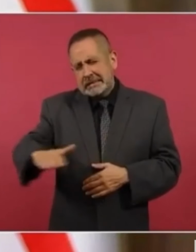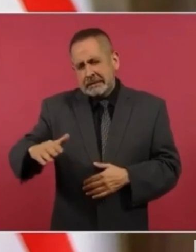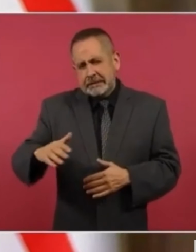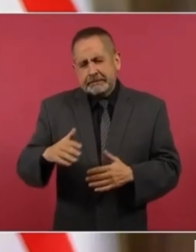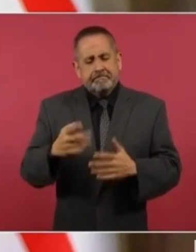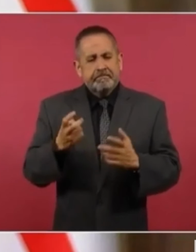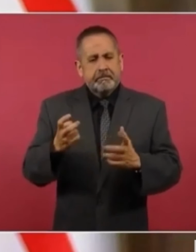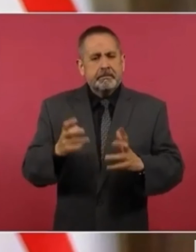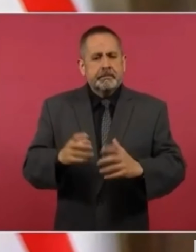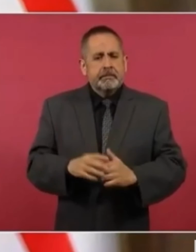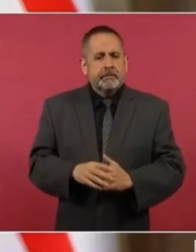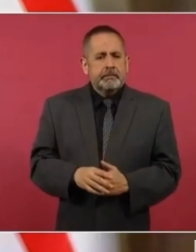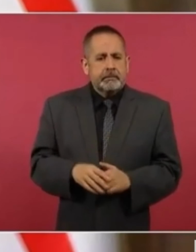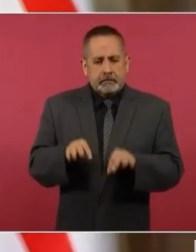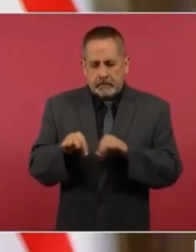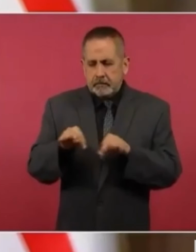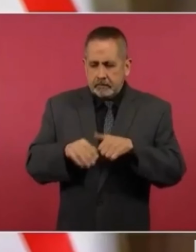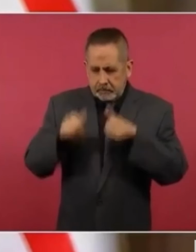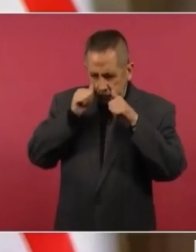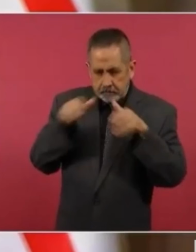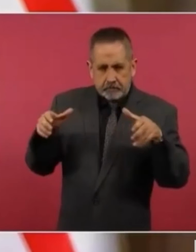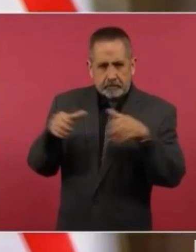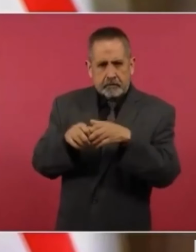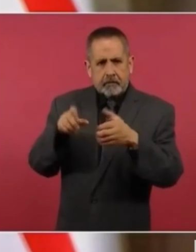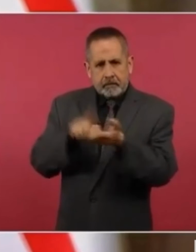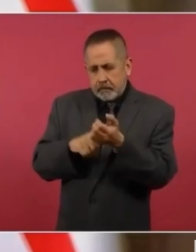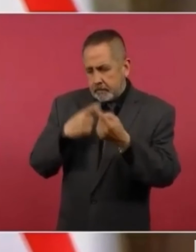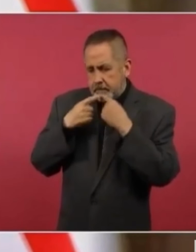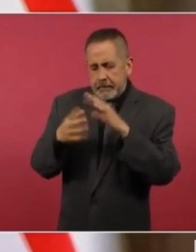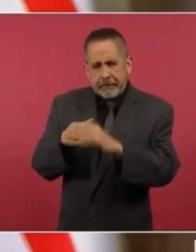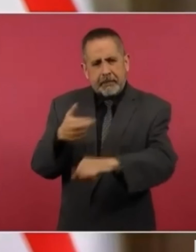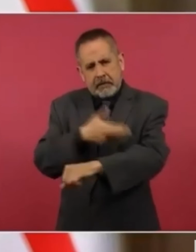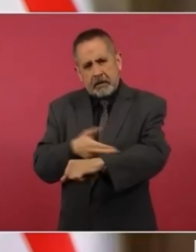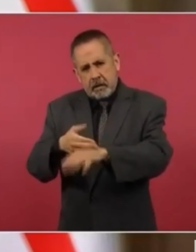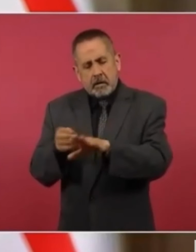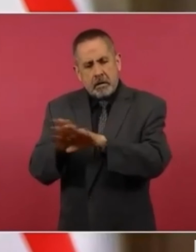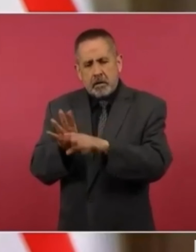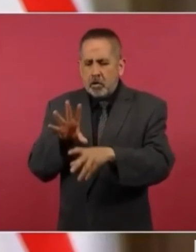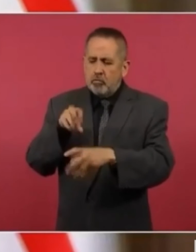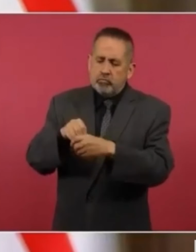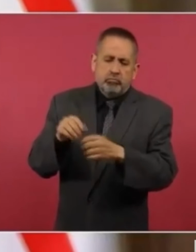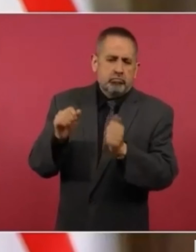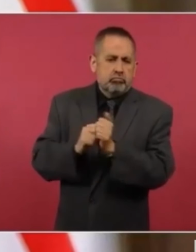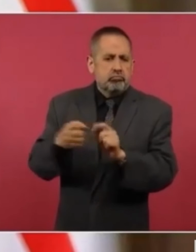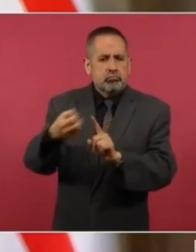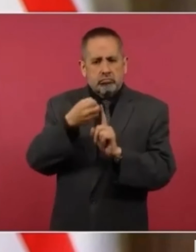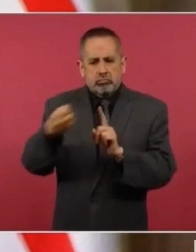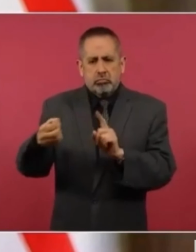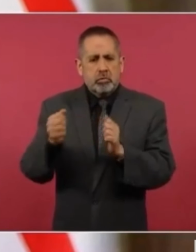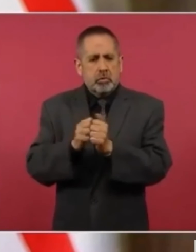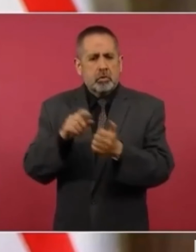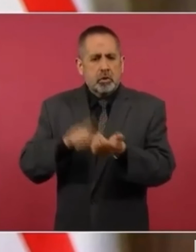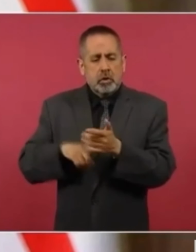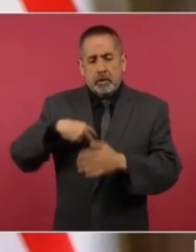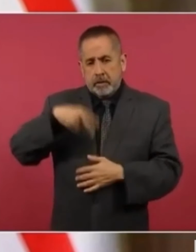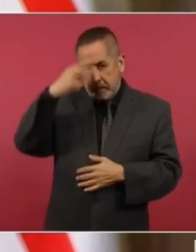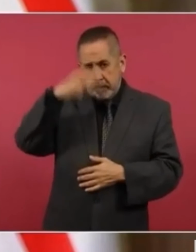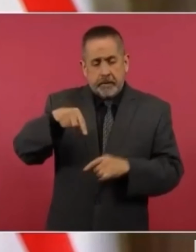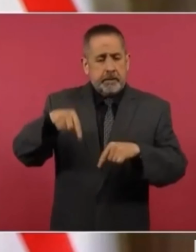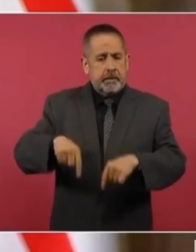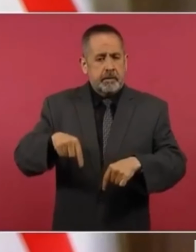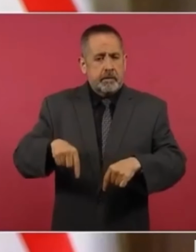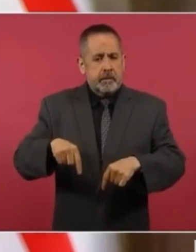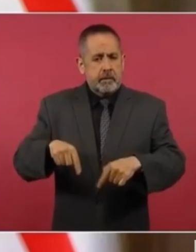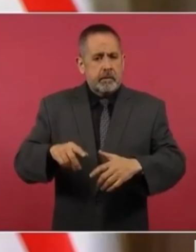Entonces, estamos trabajando en eso de manera organizada. En el caso de México,